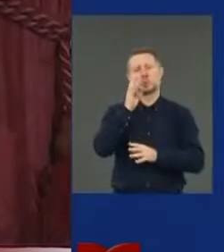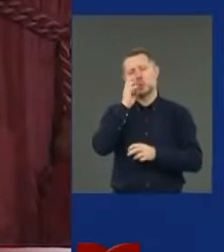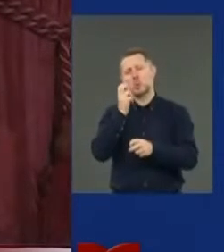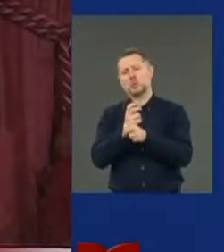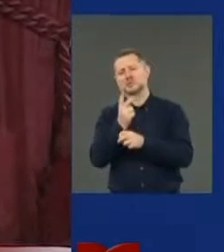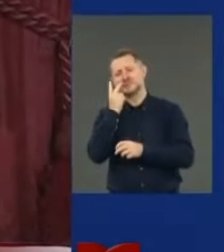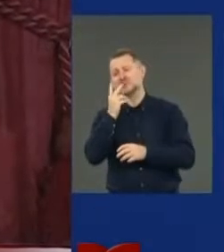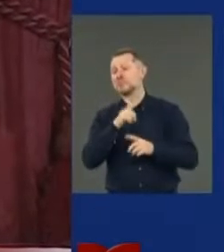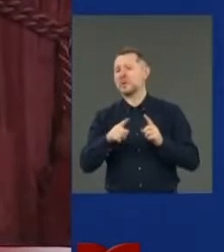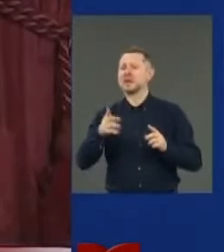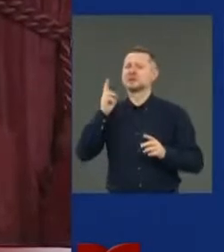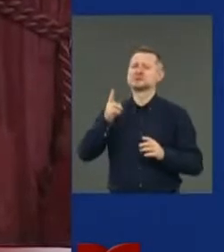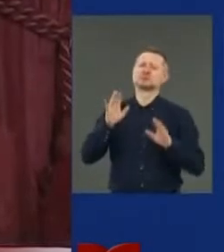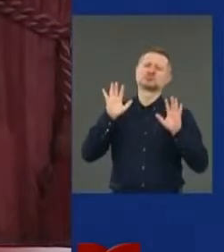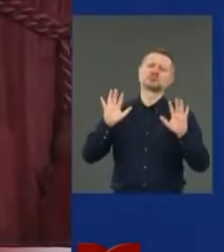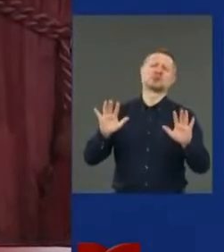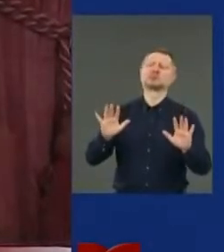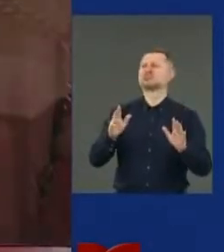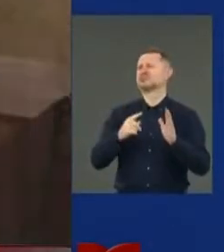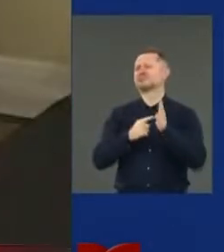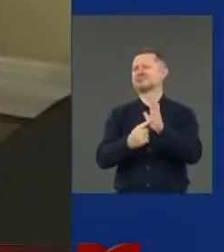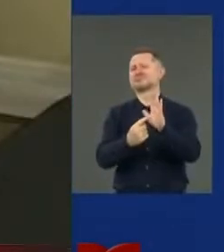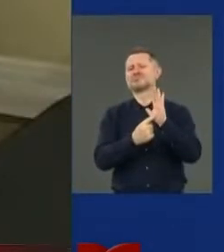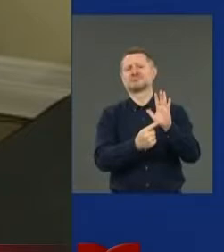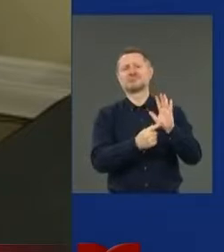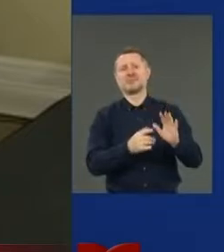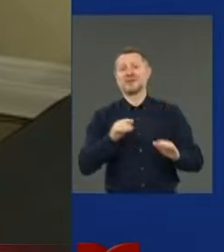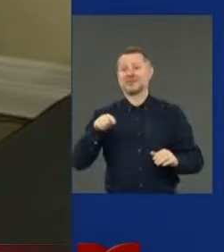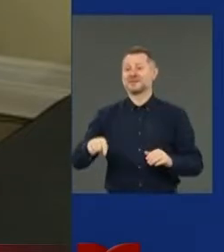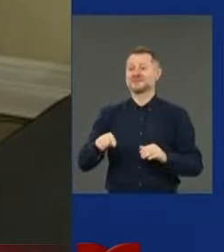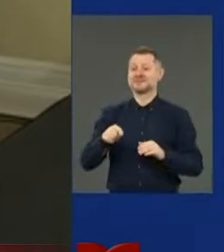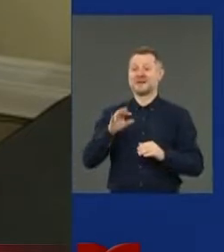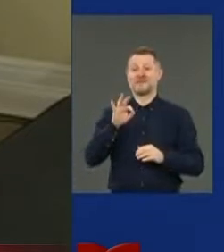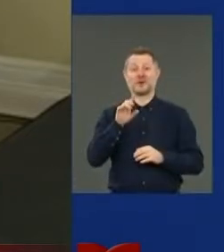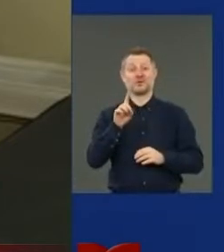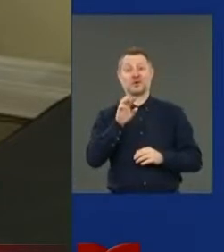Tienen grandes artefactos en la casa